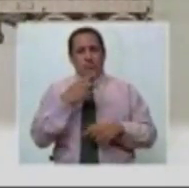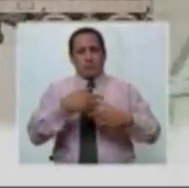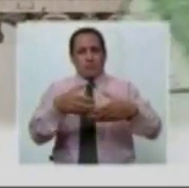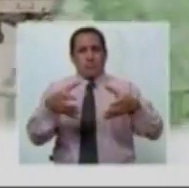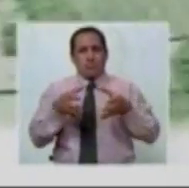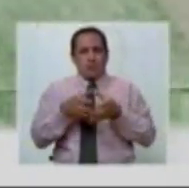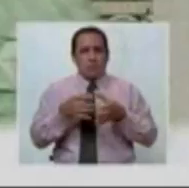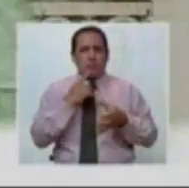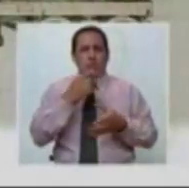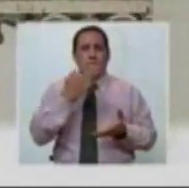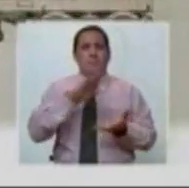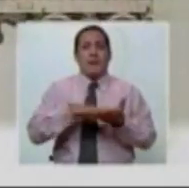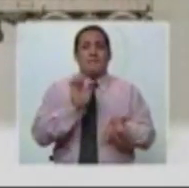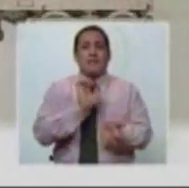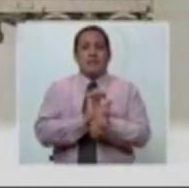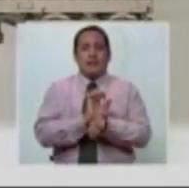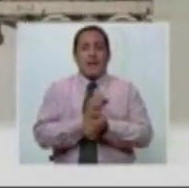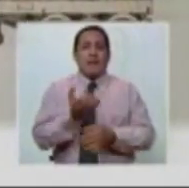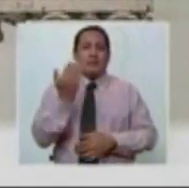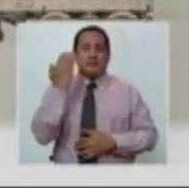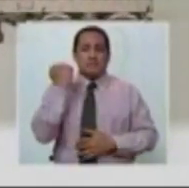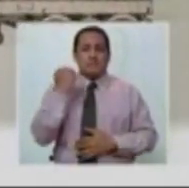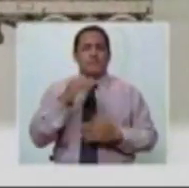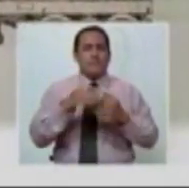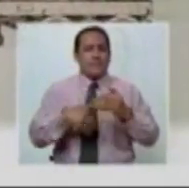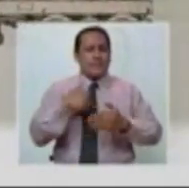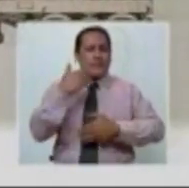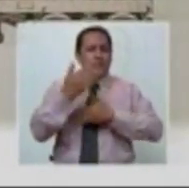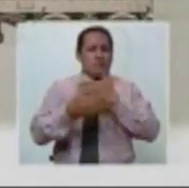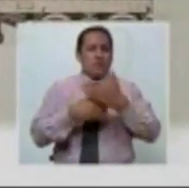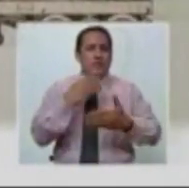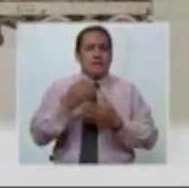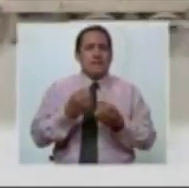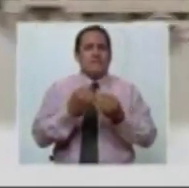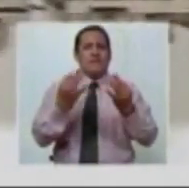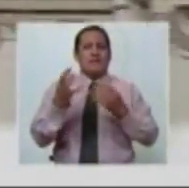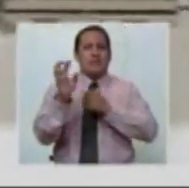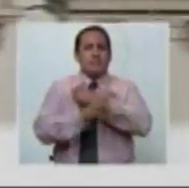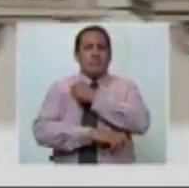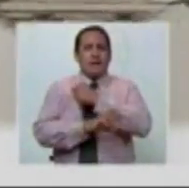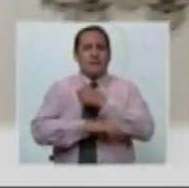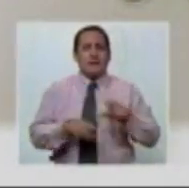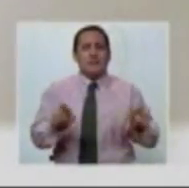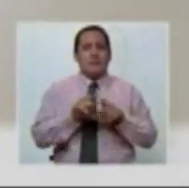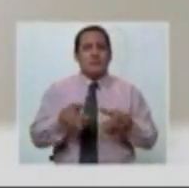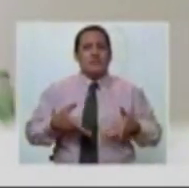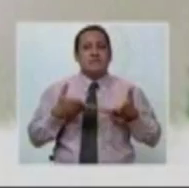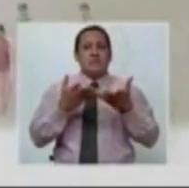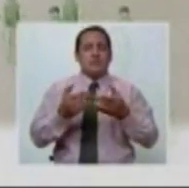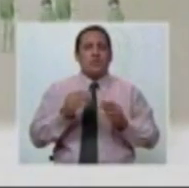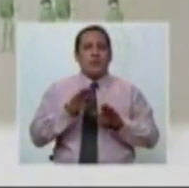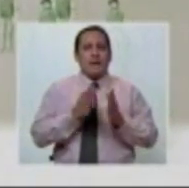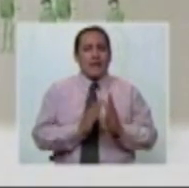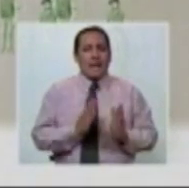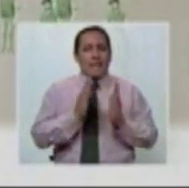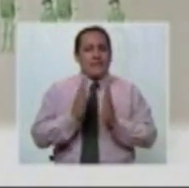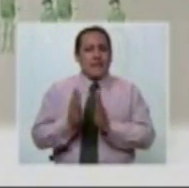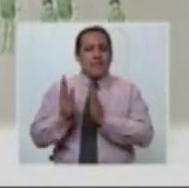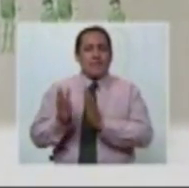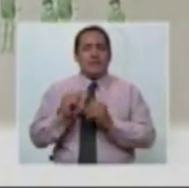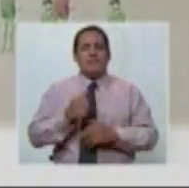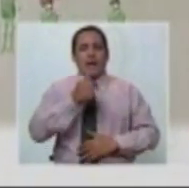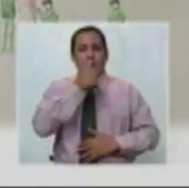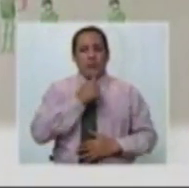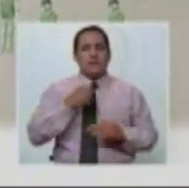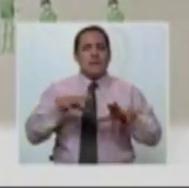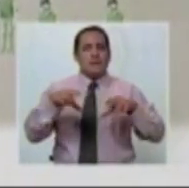calificó como delito penal. Después de ese tiempo, en varios países se dio la llamada etapa de tolerancia,